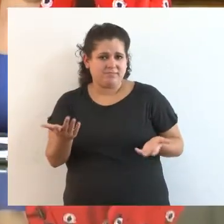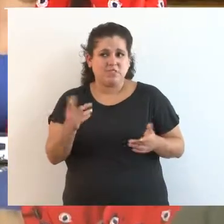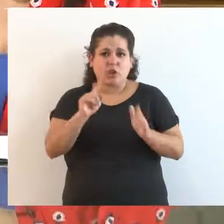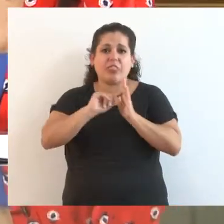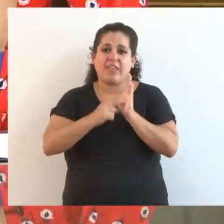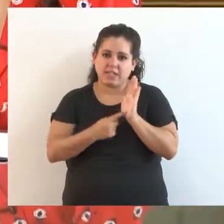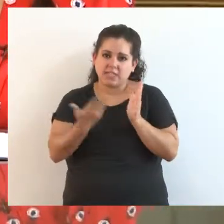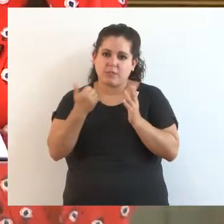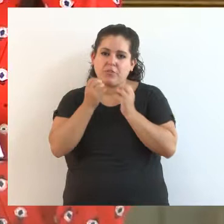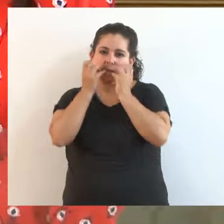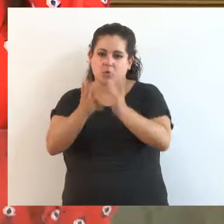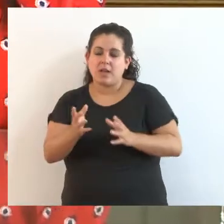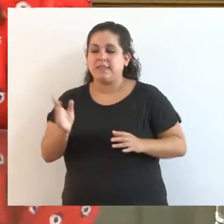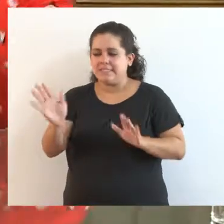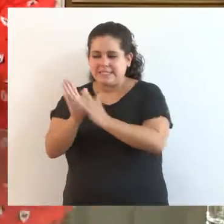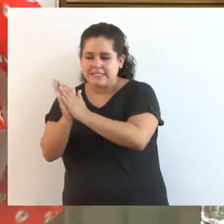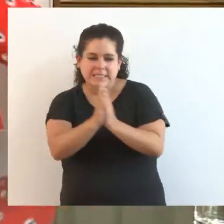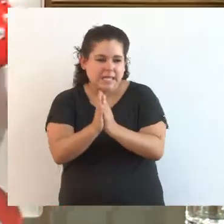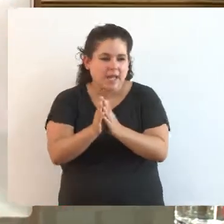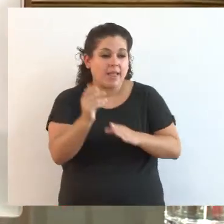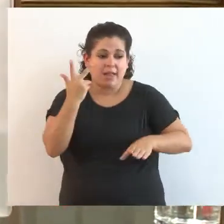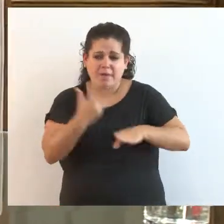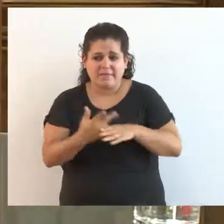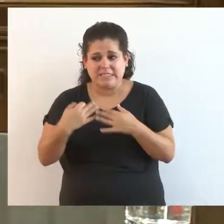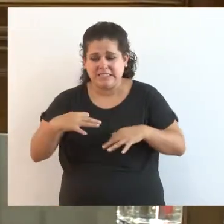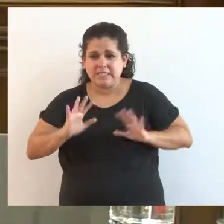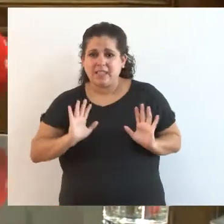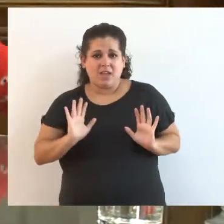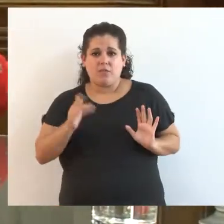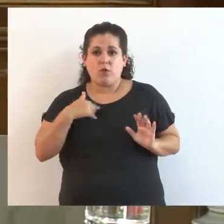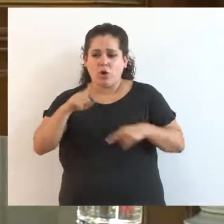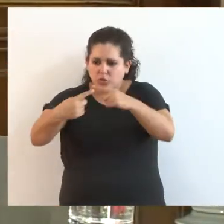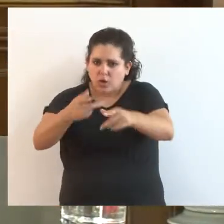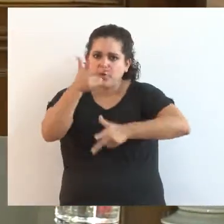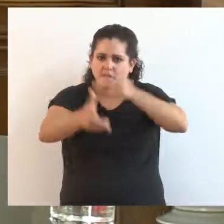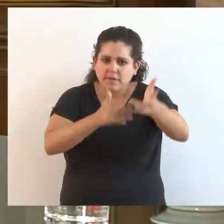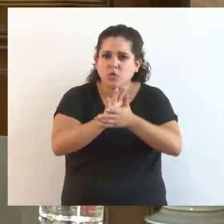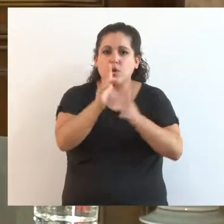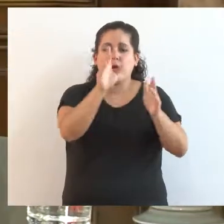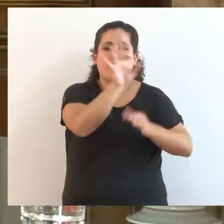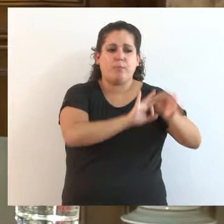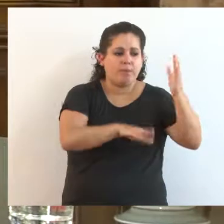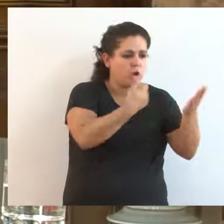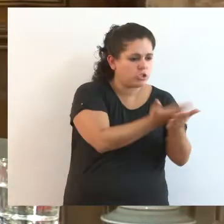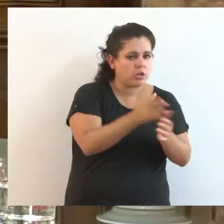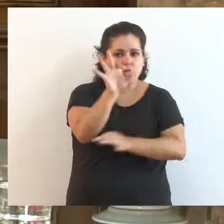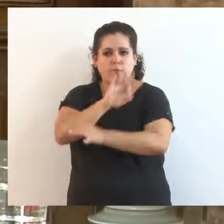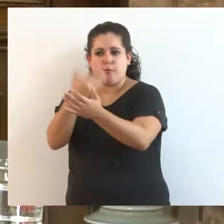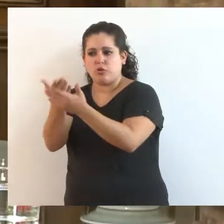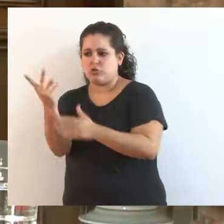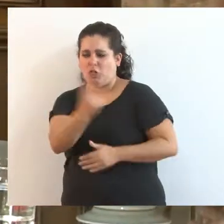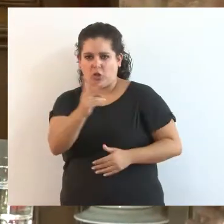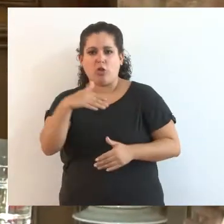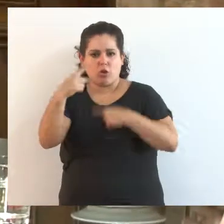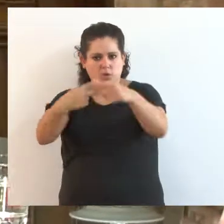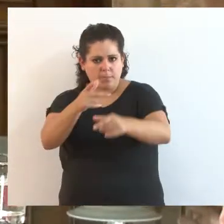sucesión. Pequeños detalles que se pueden... Me permiten que tengo que hacer una pausa y enseguida tenemos más tiempo para seguir hablando, tanto del proyecto de la diputada Carrizo